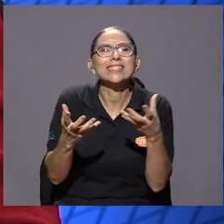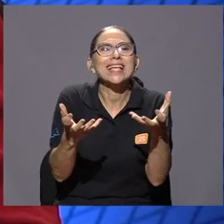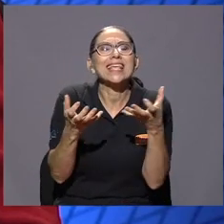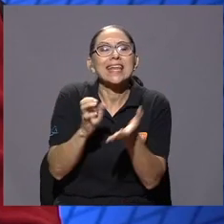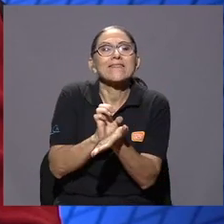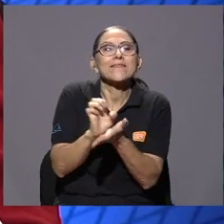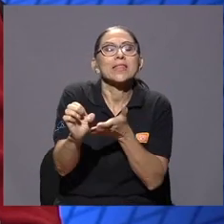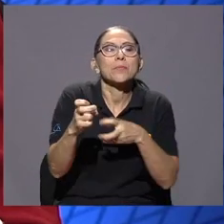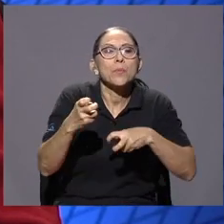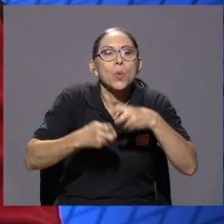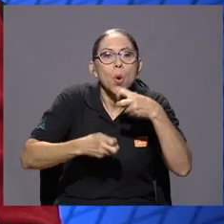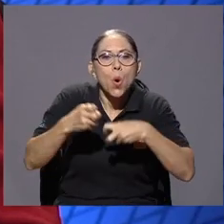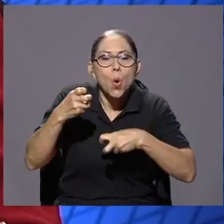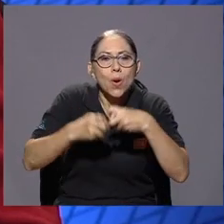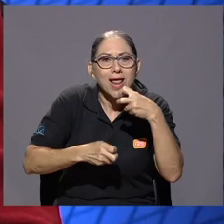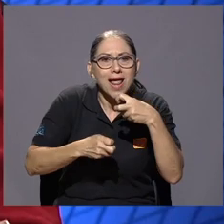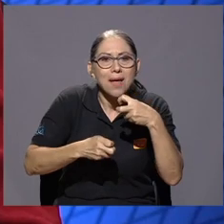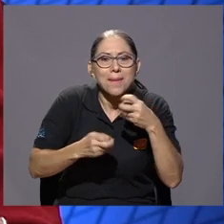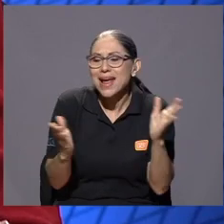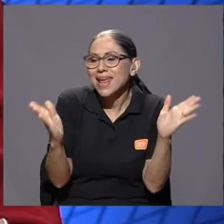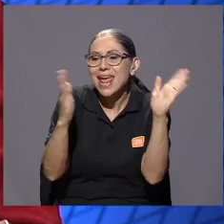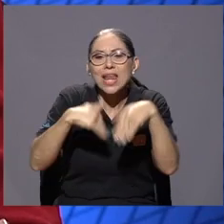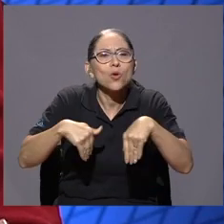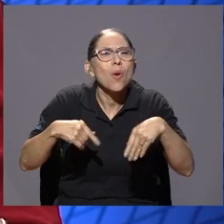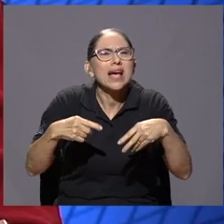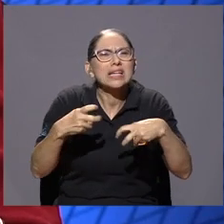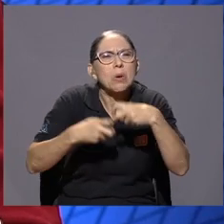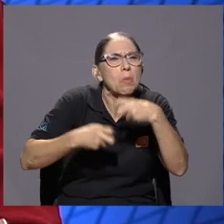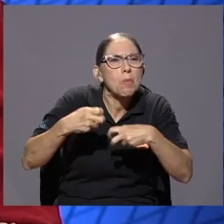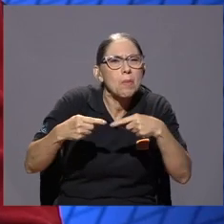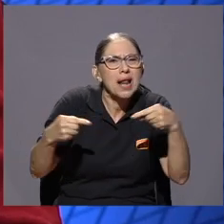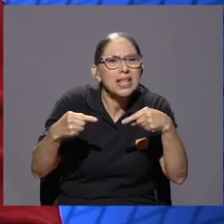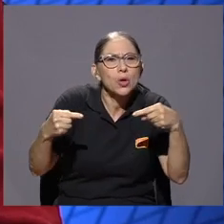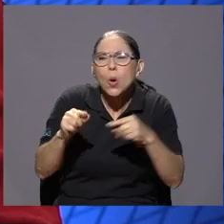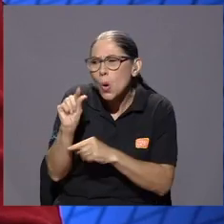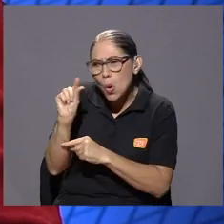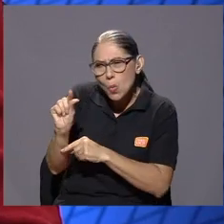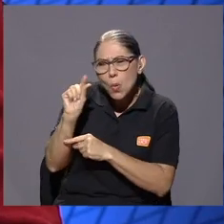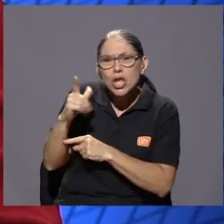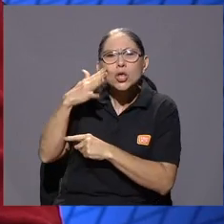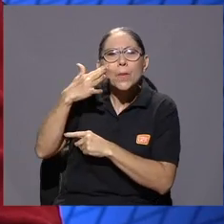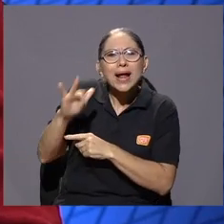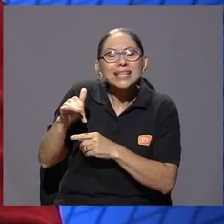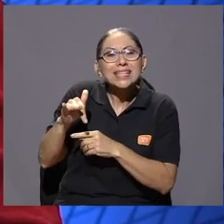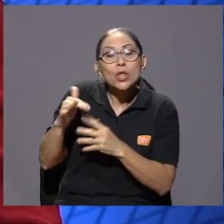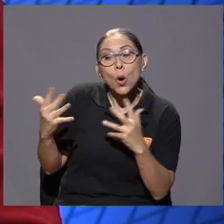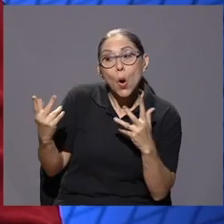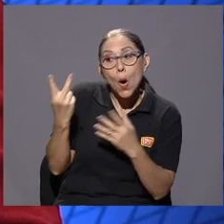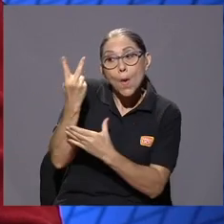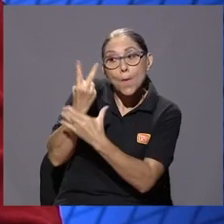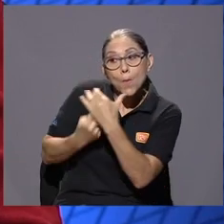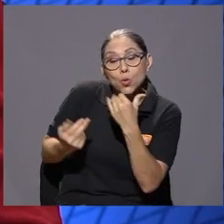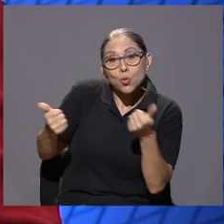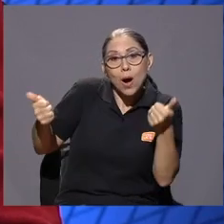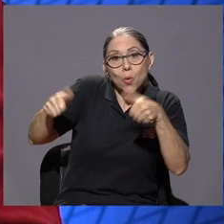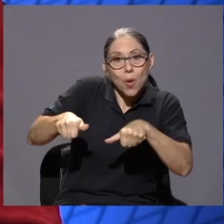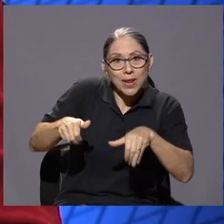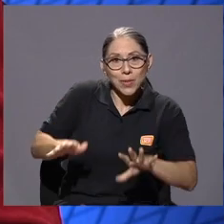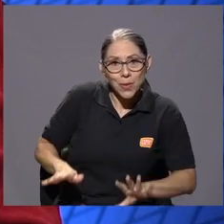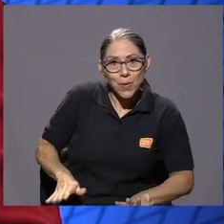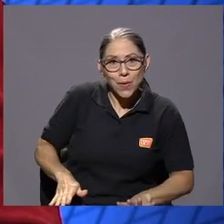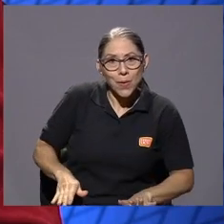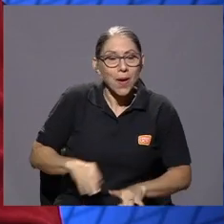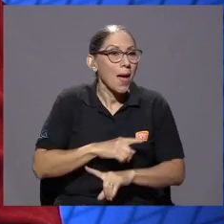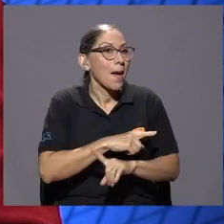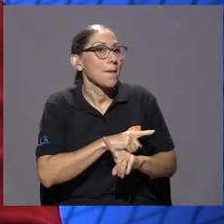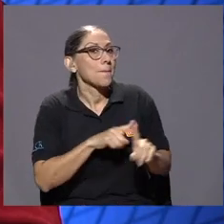lo que se busca es que no haya un problema, no haya un pleito. Se parece un poquito al mutuo acuerdo, pero no exactamente. Porque no